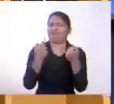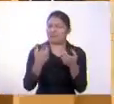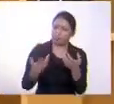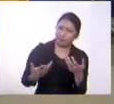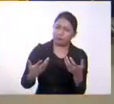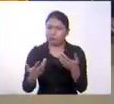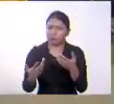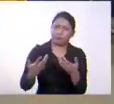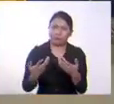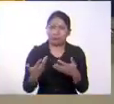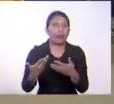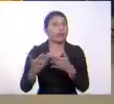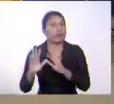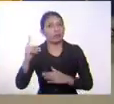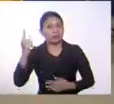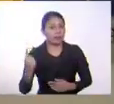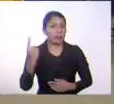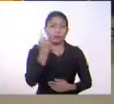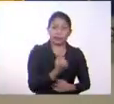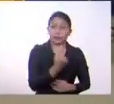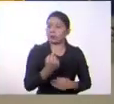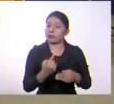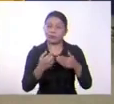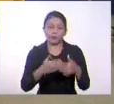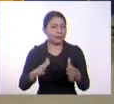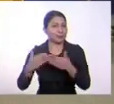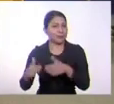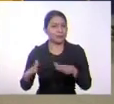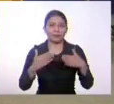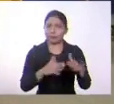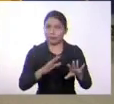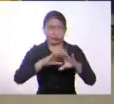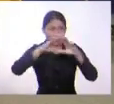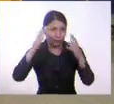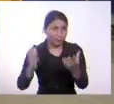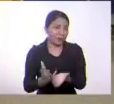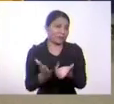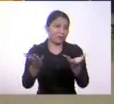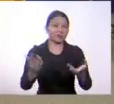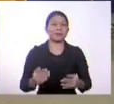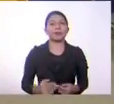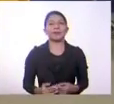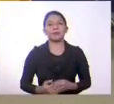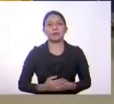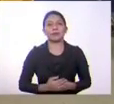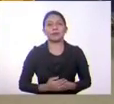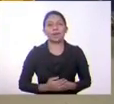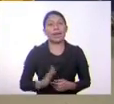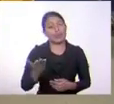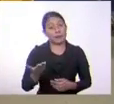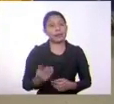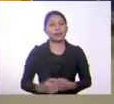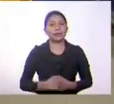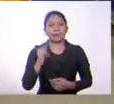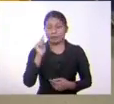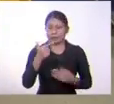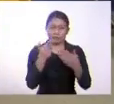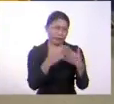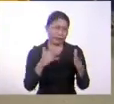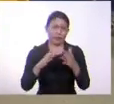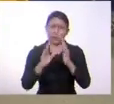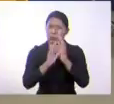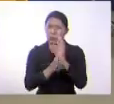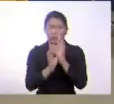países viven personas de diferentes partes del mundo. Y entonces hay muchas culturas juntas